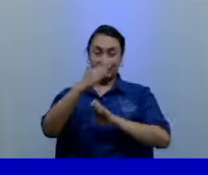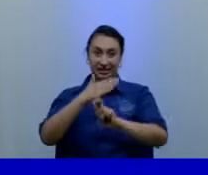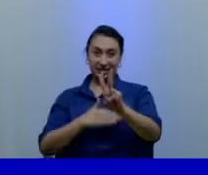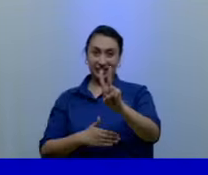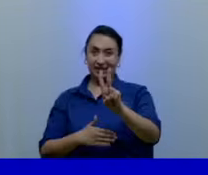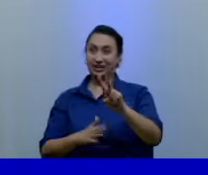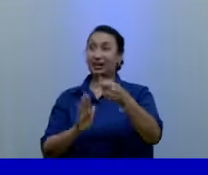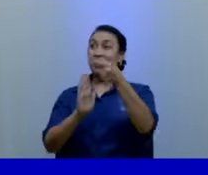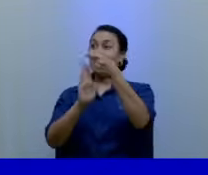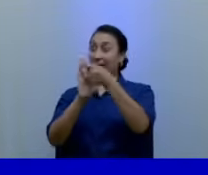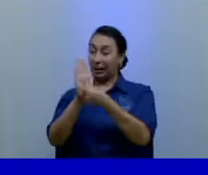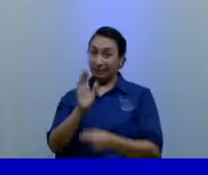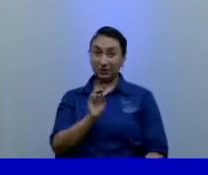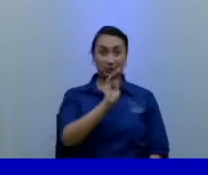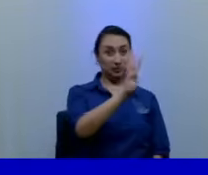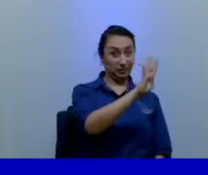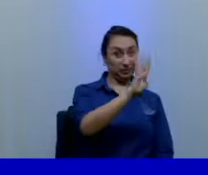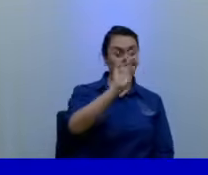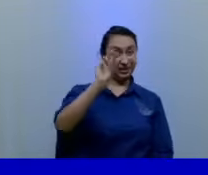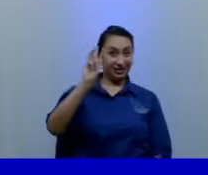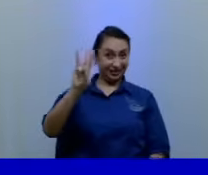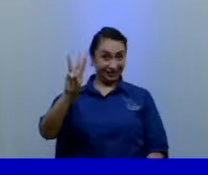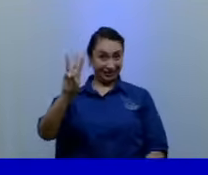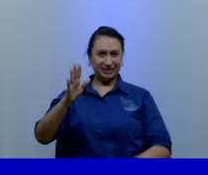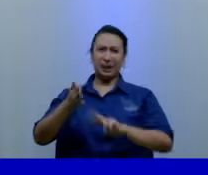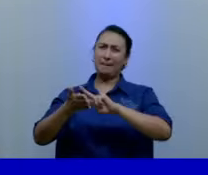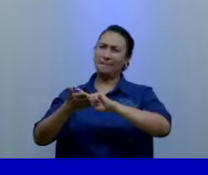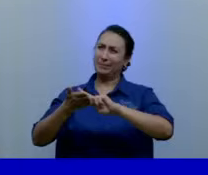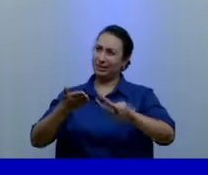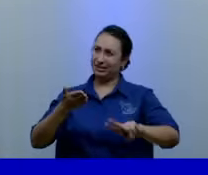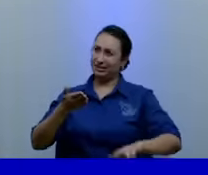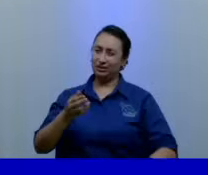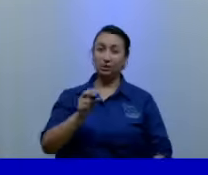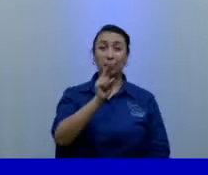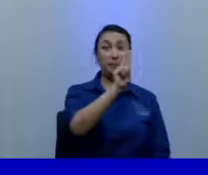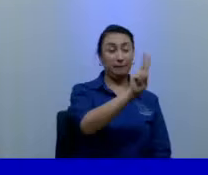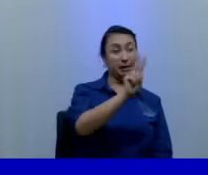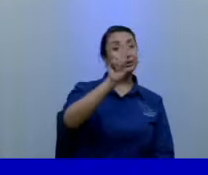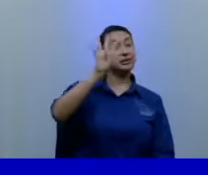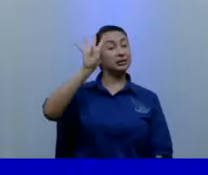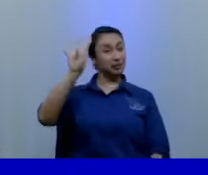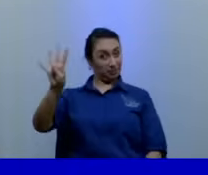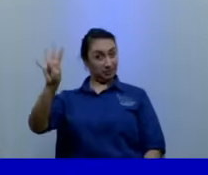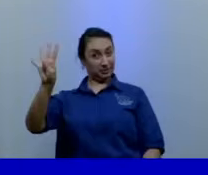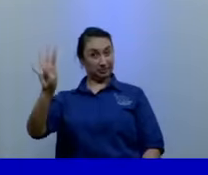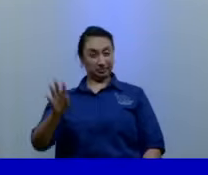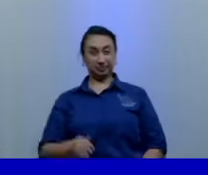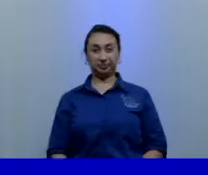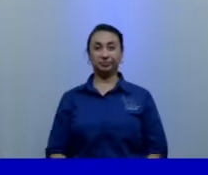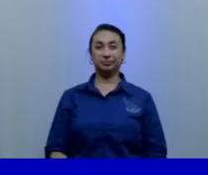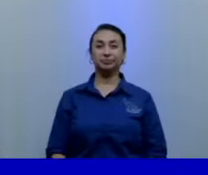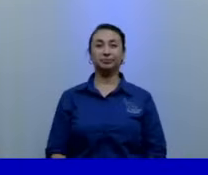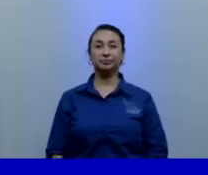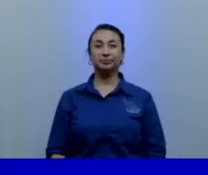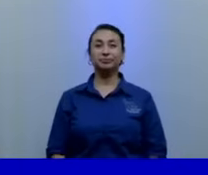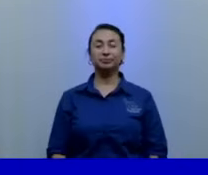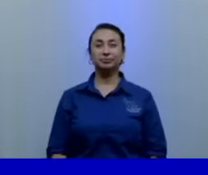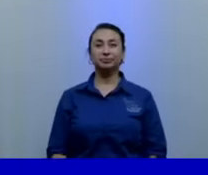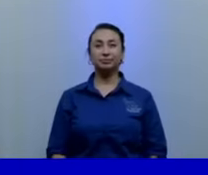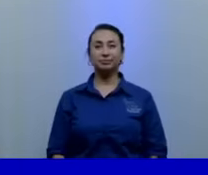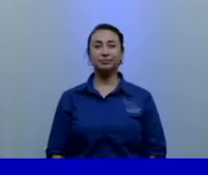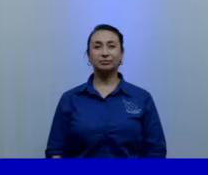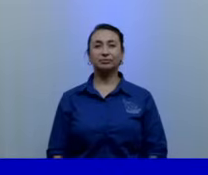Ese también hay que leer el contexto, porque en el contexto se está hablando de purificación. Dice,